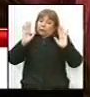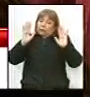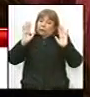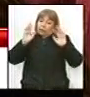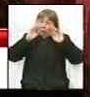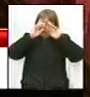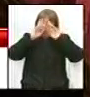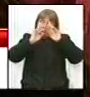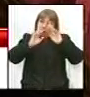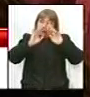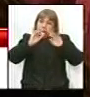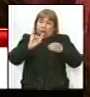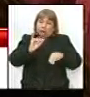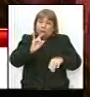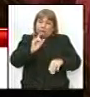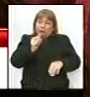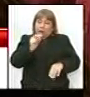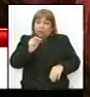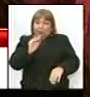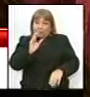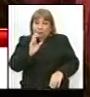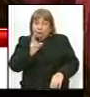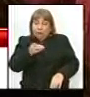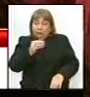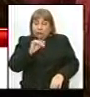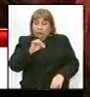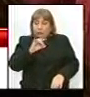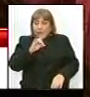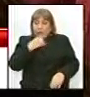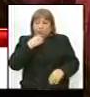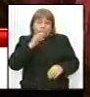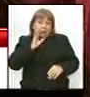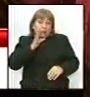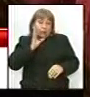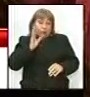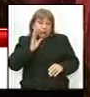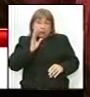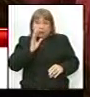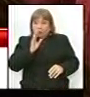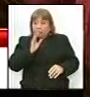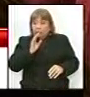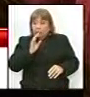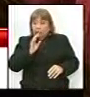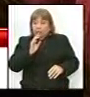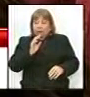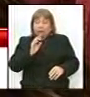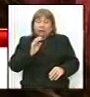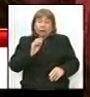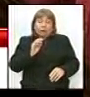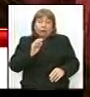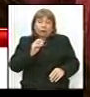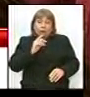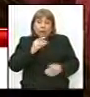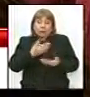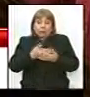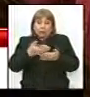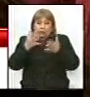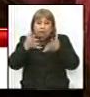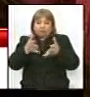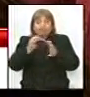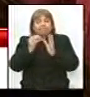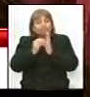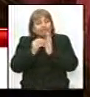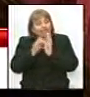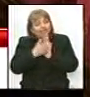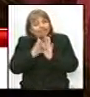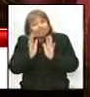de juan sheput el contexto del que él habla el contexto del que él habla pero quiero dejar muy en claro